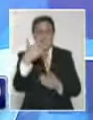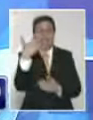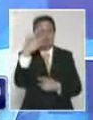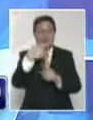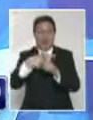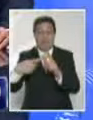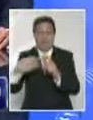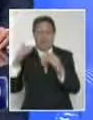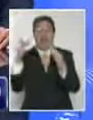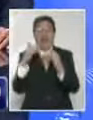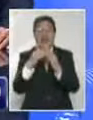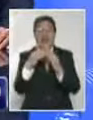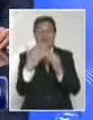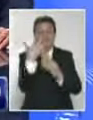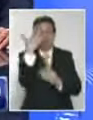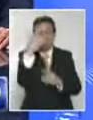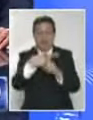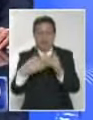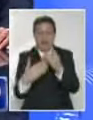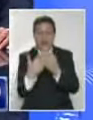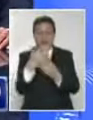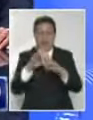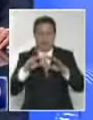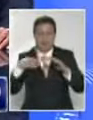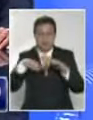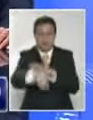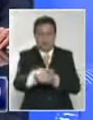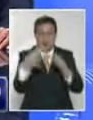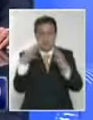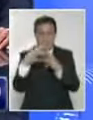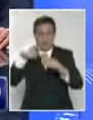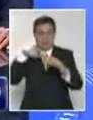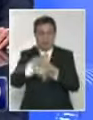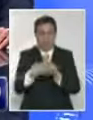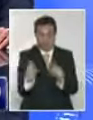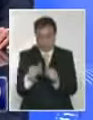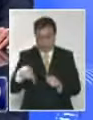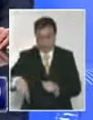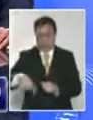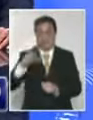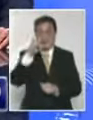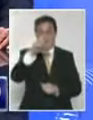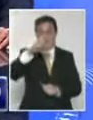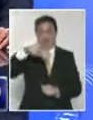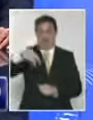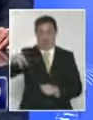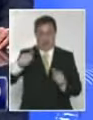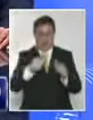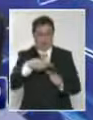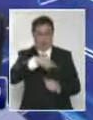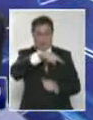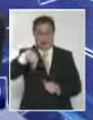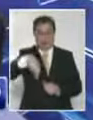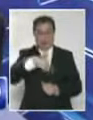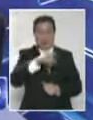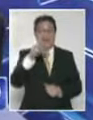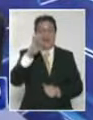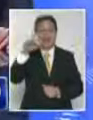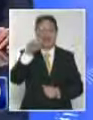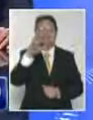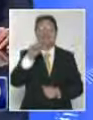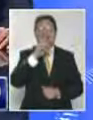Lo sacaron de su casa a las 5:30 de la mañana. Y muy cerca de este canal, aquí en el Parque del Recuerdo. En el Parque del Recuerdo,